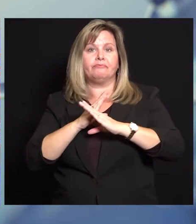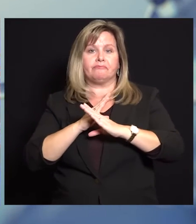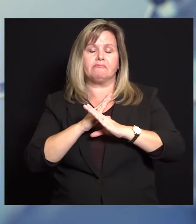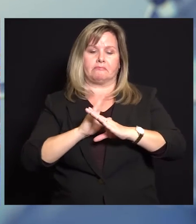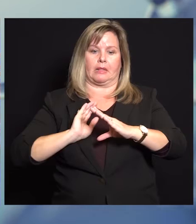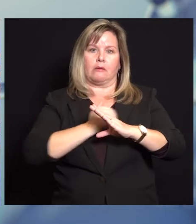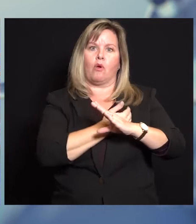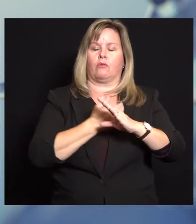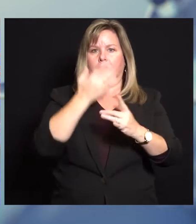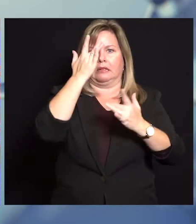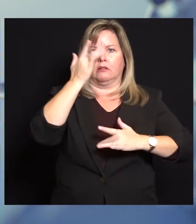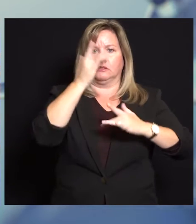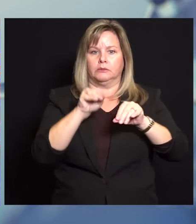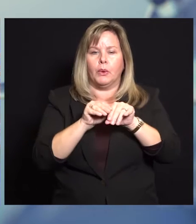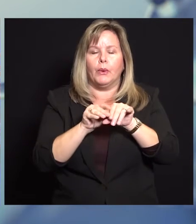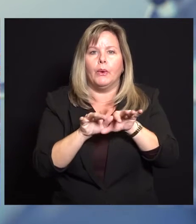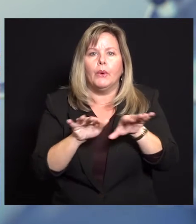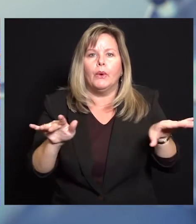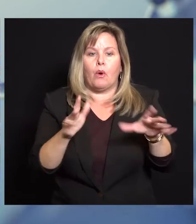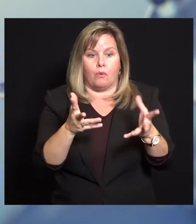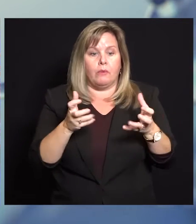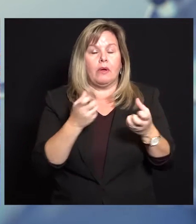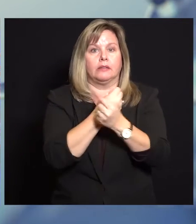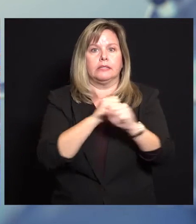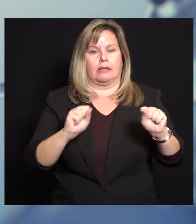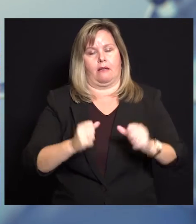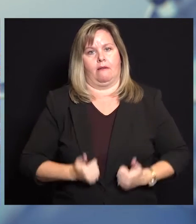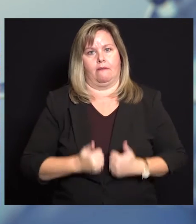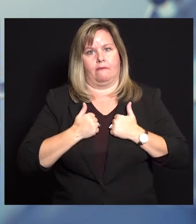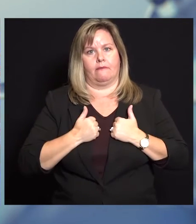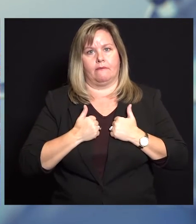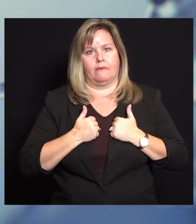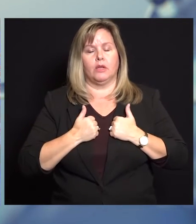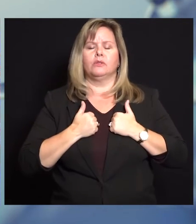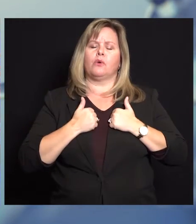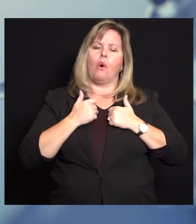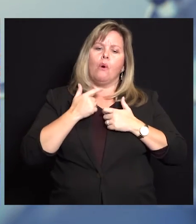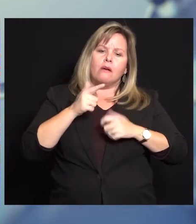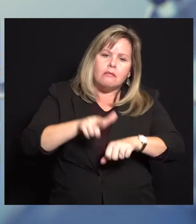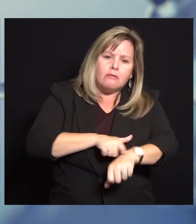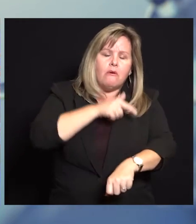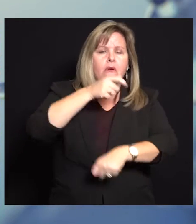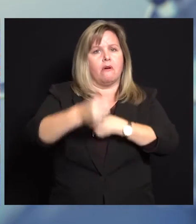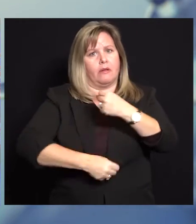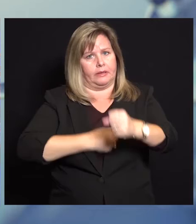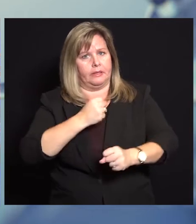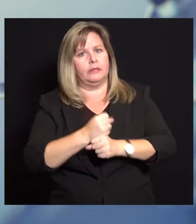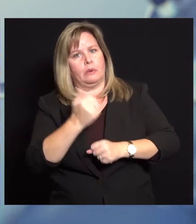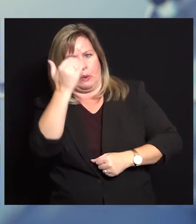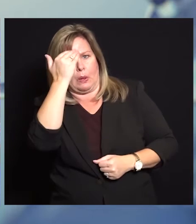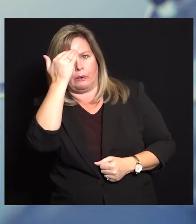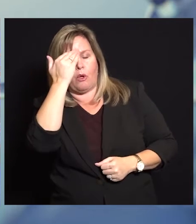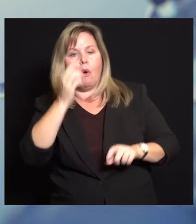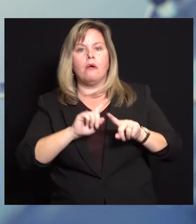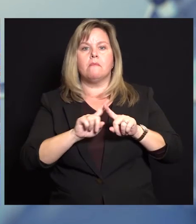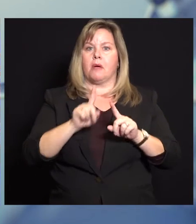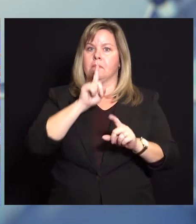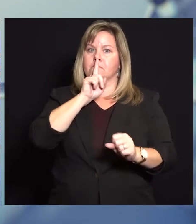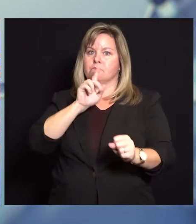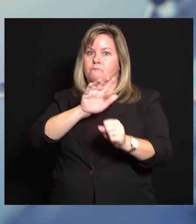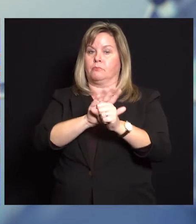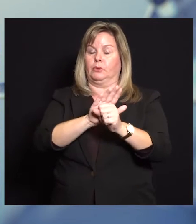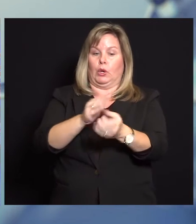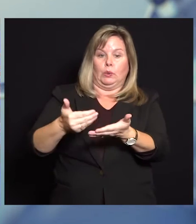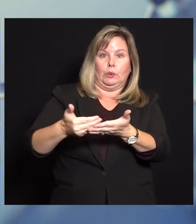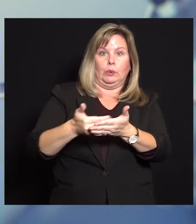acerca de lo que se trata esta batalla se lo aseguro nuestro único objetivo es prevenir enfermedades y